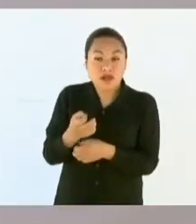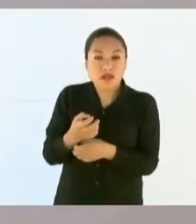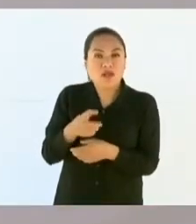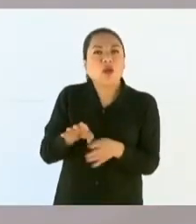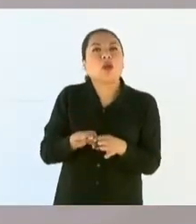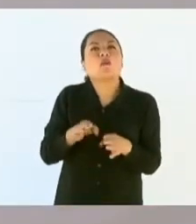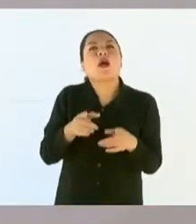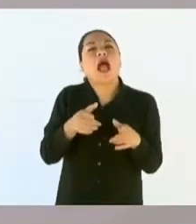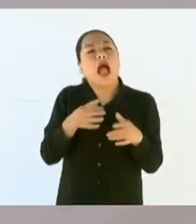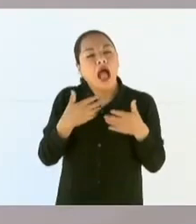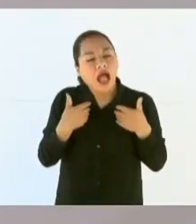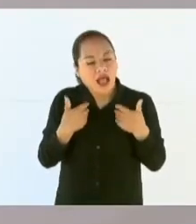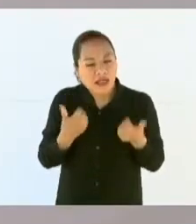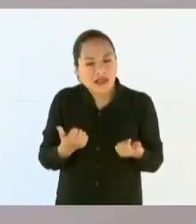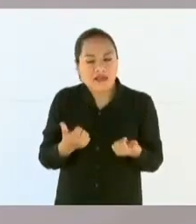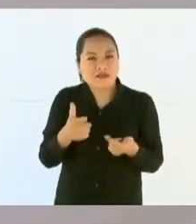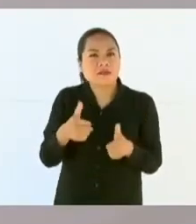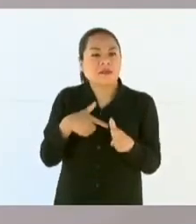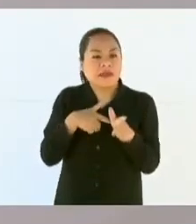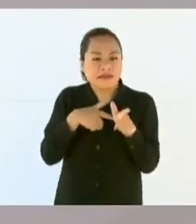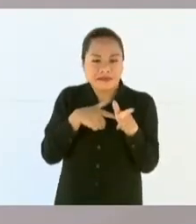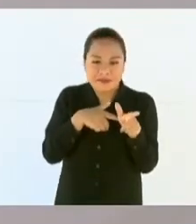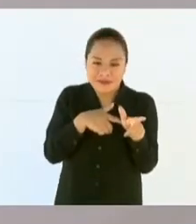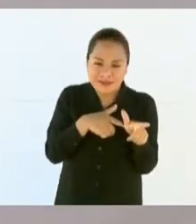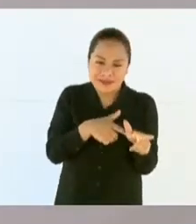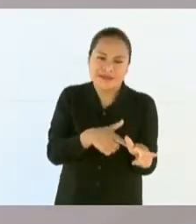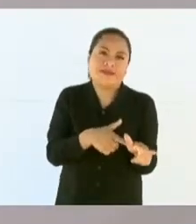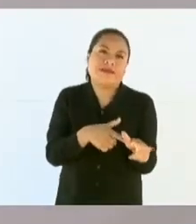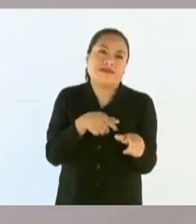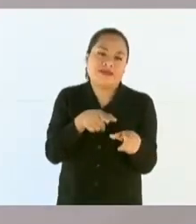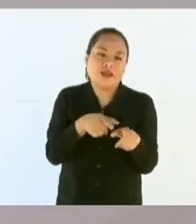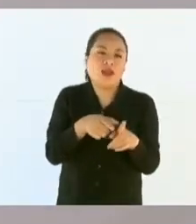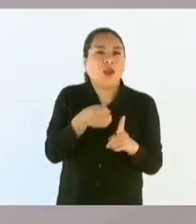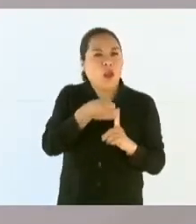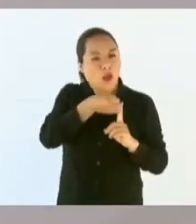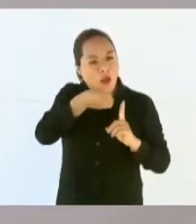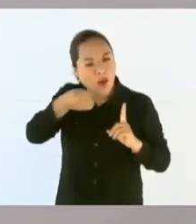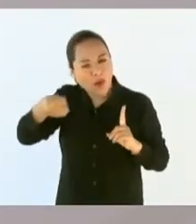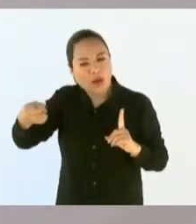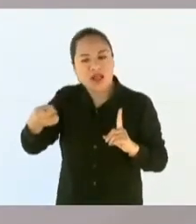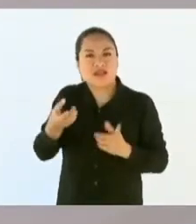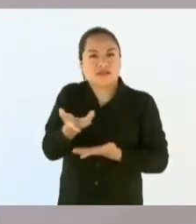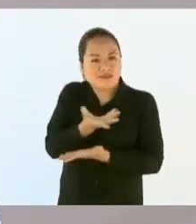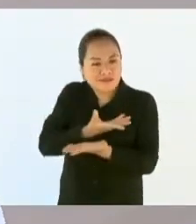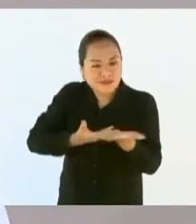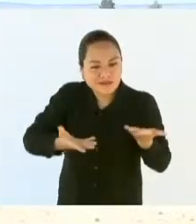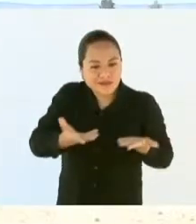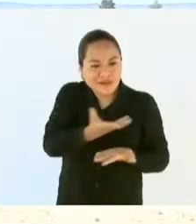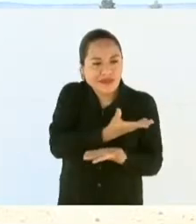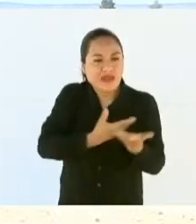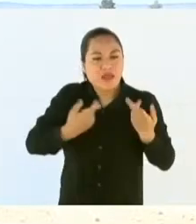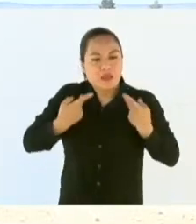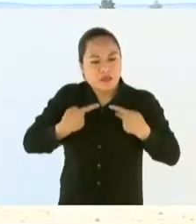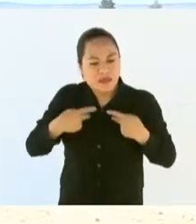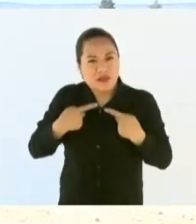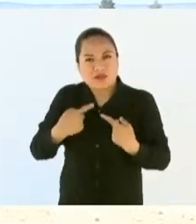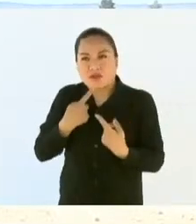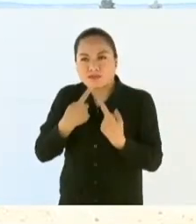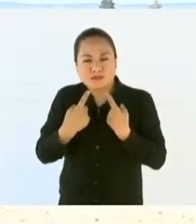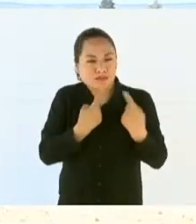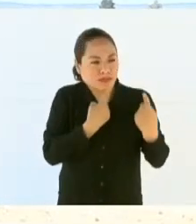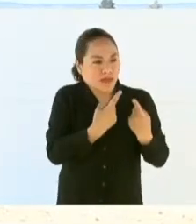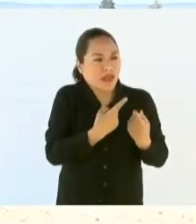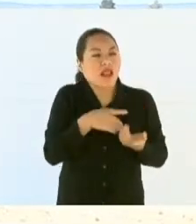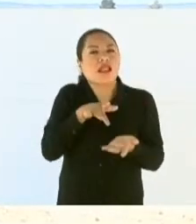determinante para mantener esta organización social comunitaria.